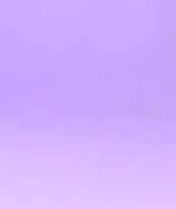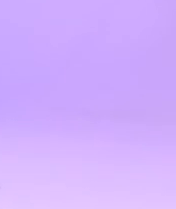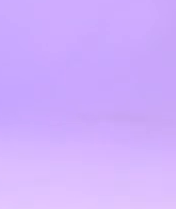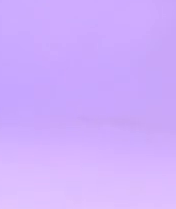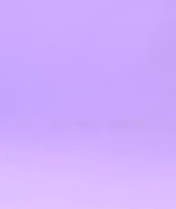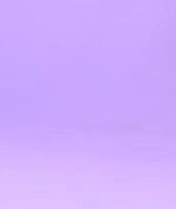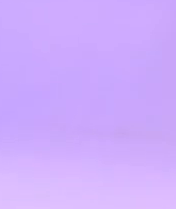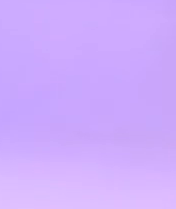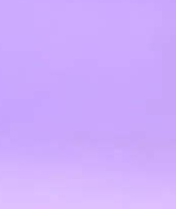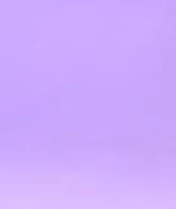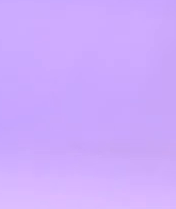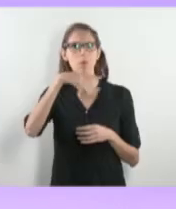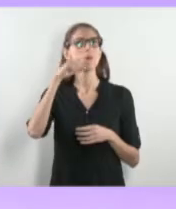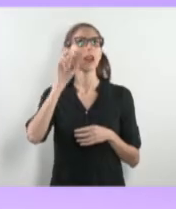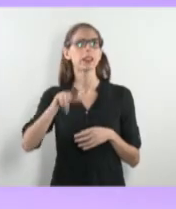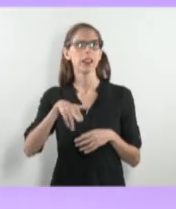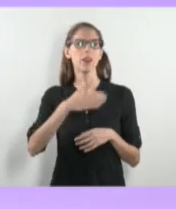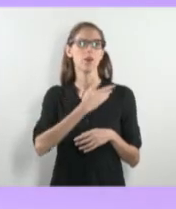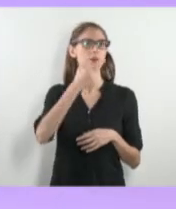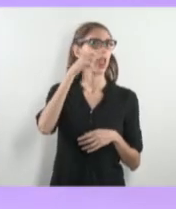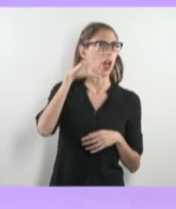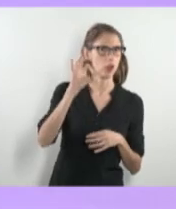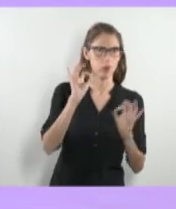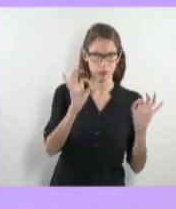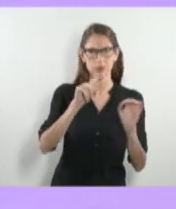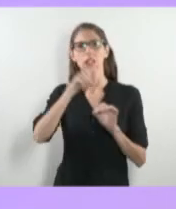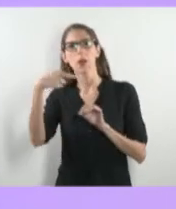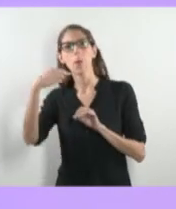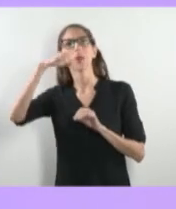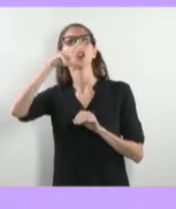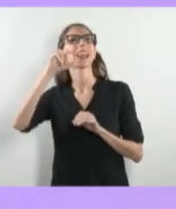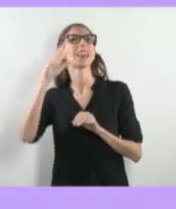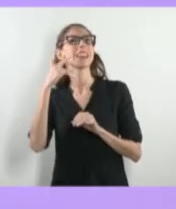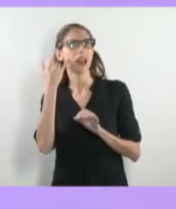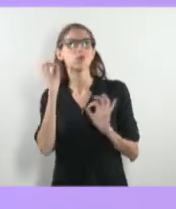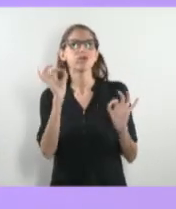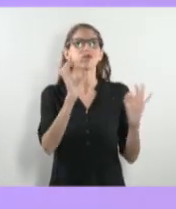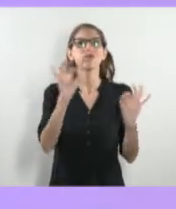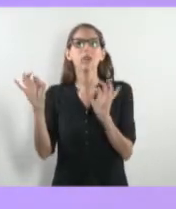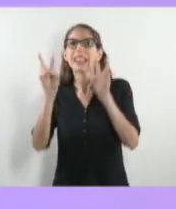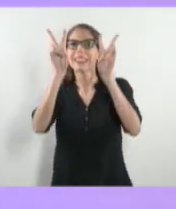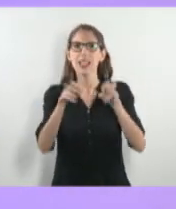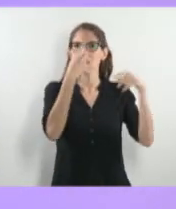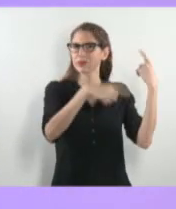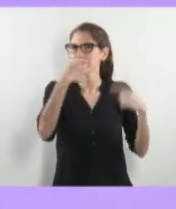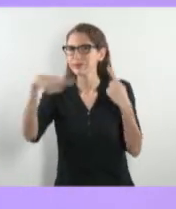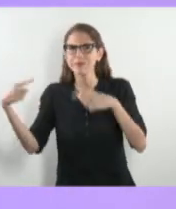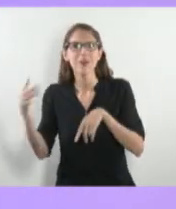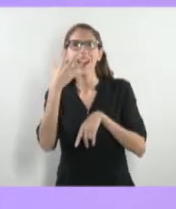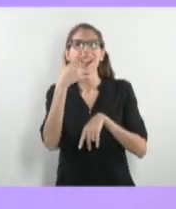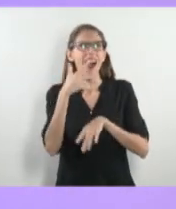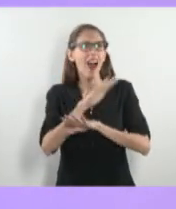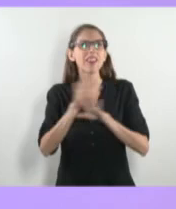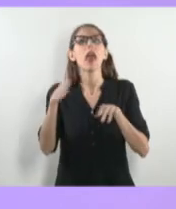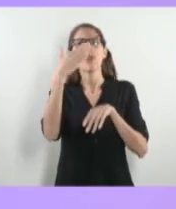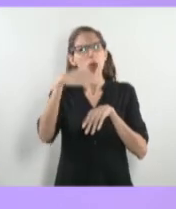Pasó el Martín Fierro, pasaron las proteínas. Me encanta la diversidad de temas y la posibilidad después de